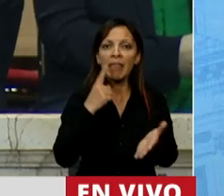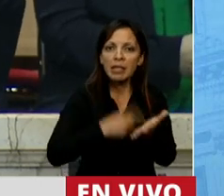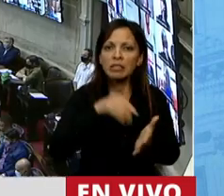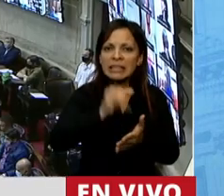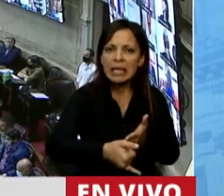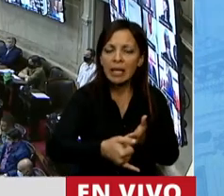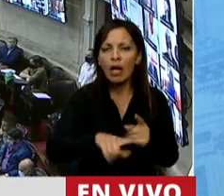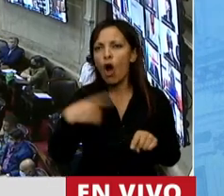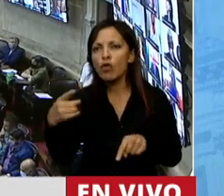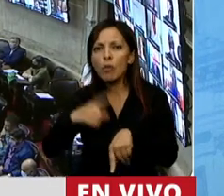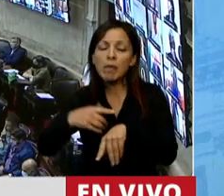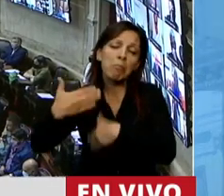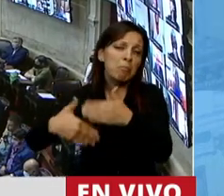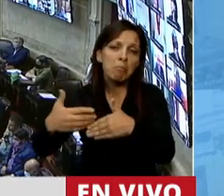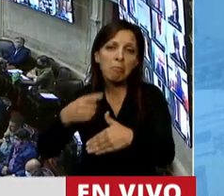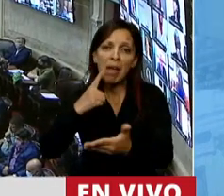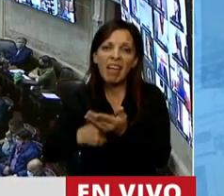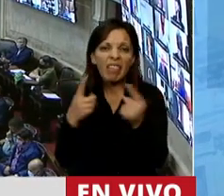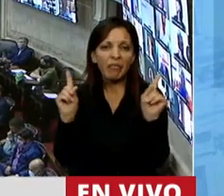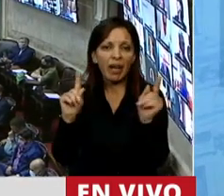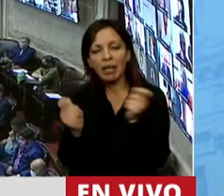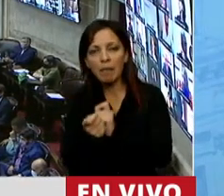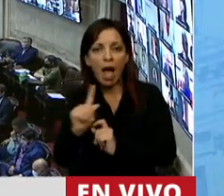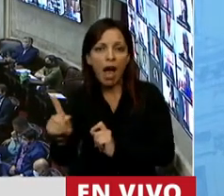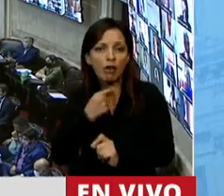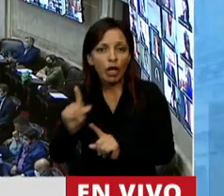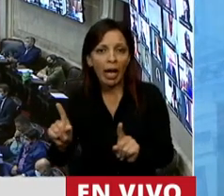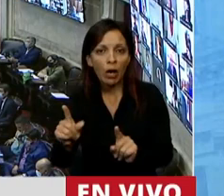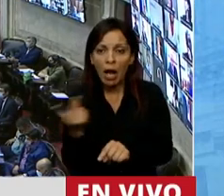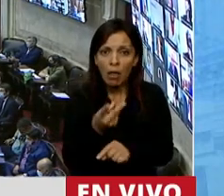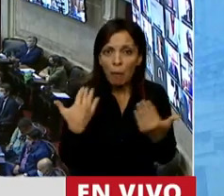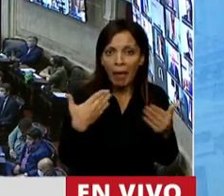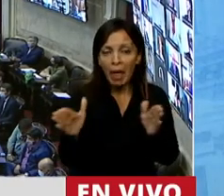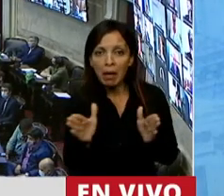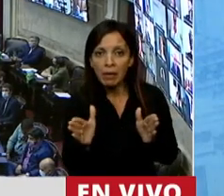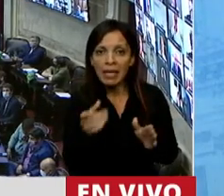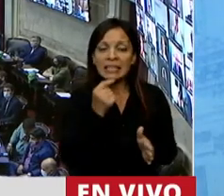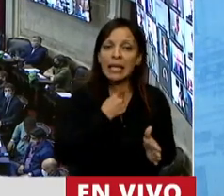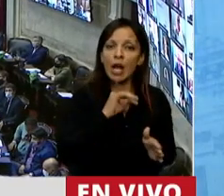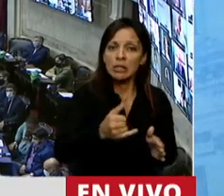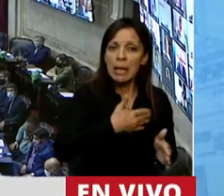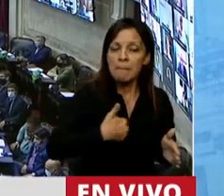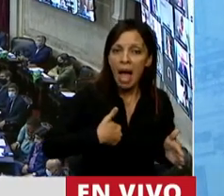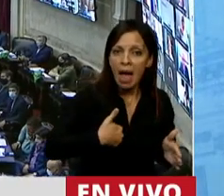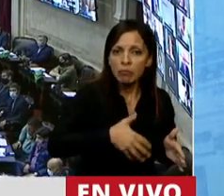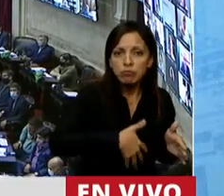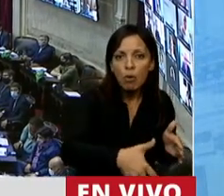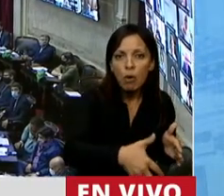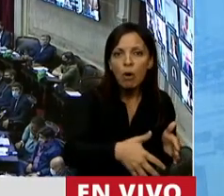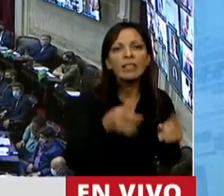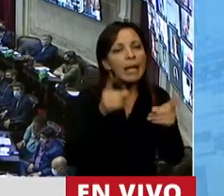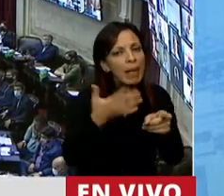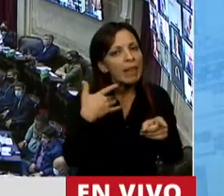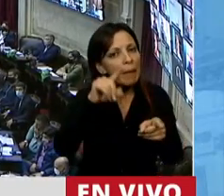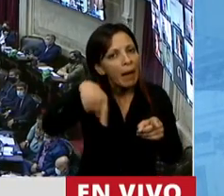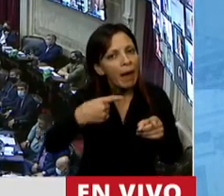manera, y en otro momento podemos desear otra cosa, y que las dos cosas pueden ir juntas, y que si deseamos ser madres también tenemos que darnos otra discusión que no